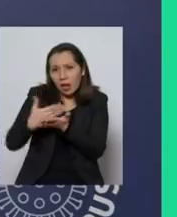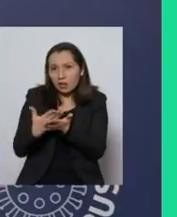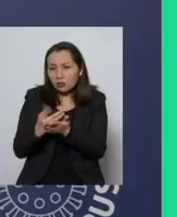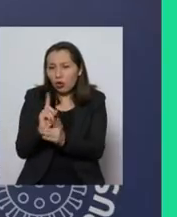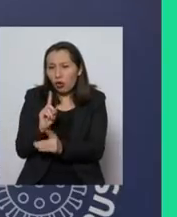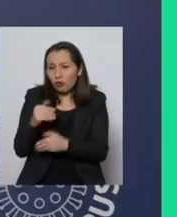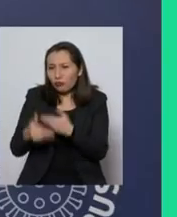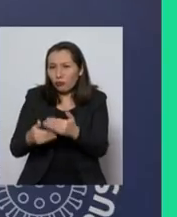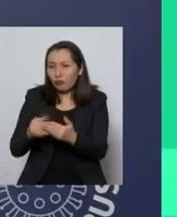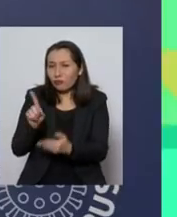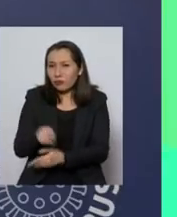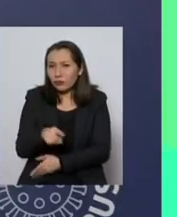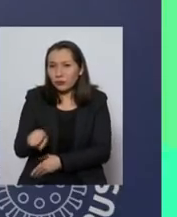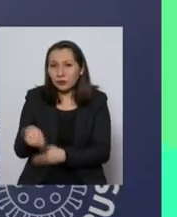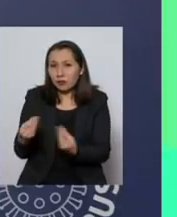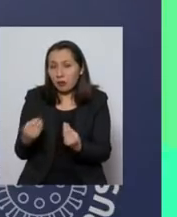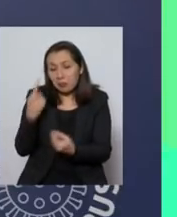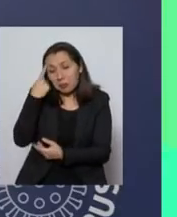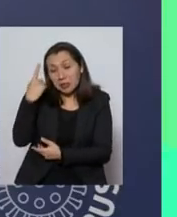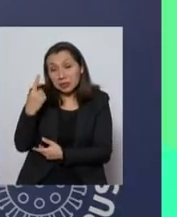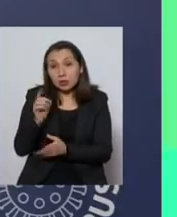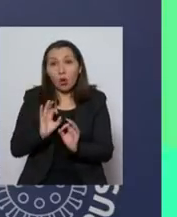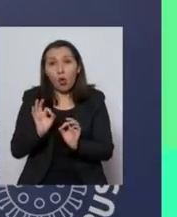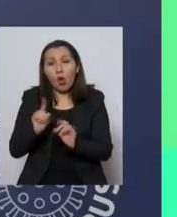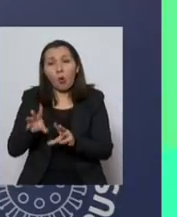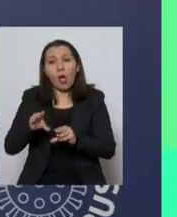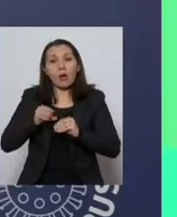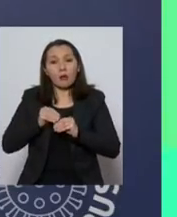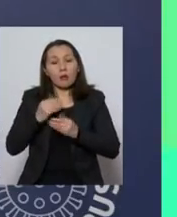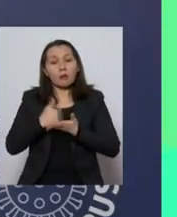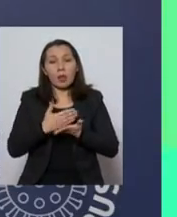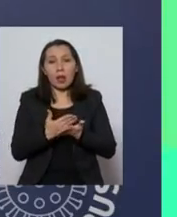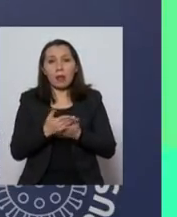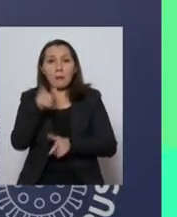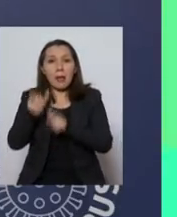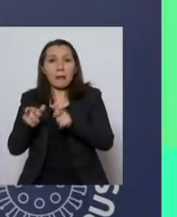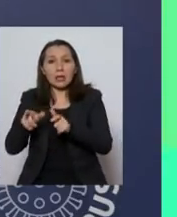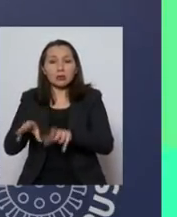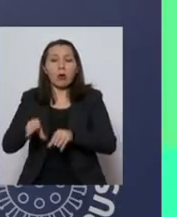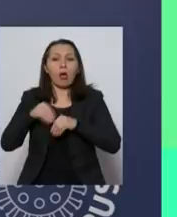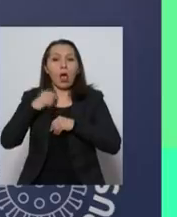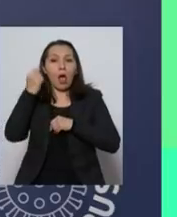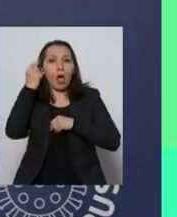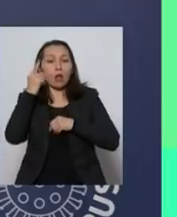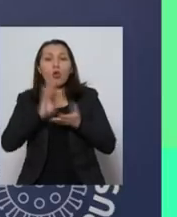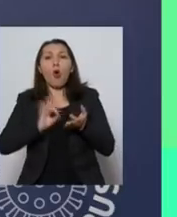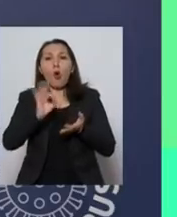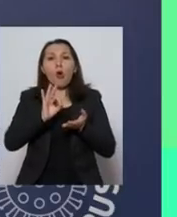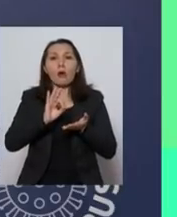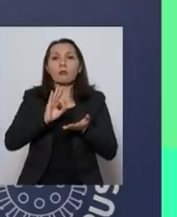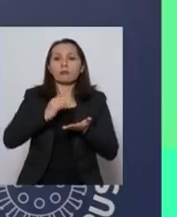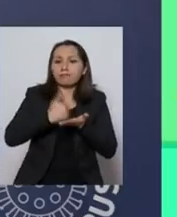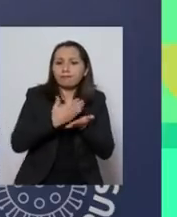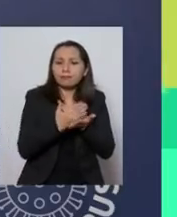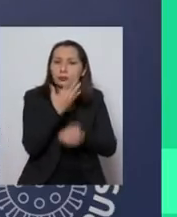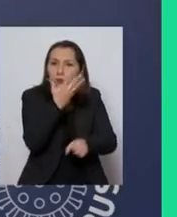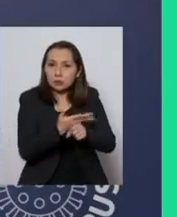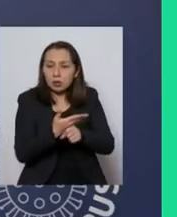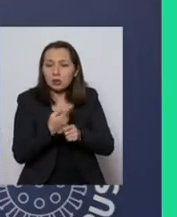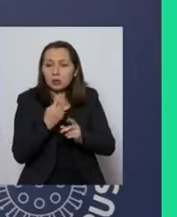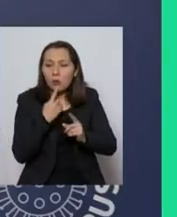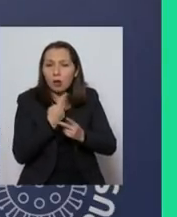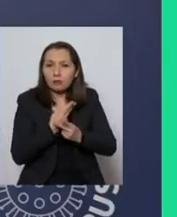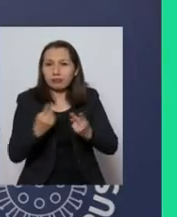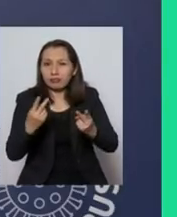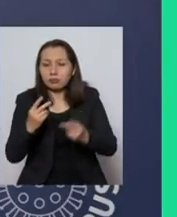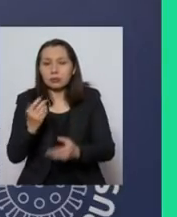no está funcionando o que no funcionó? No cómo se ha asumido la estrategia por parte de la gente, sino de la estrategia misma. ¿Ha habido ahí algún